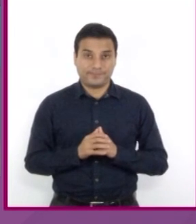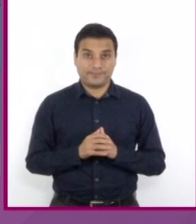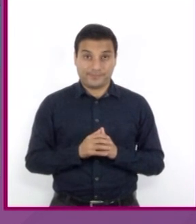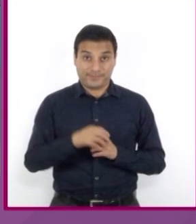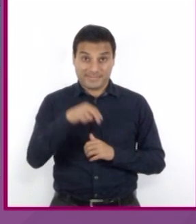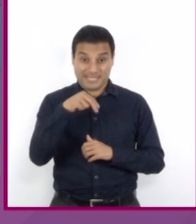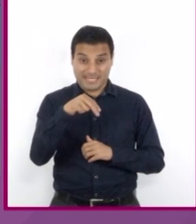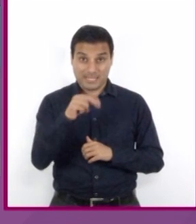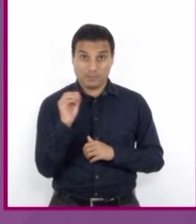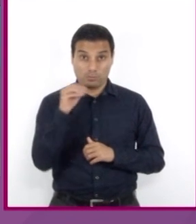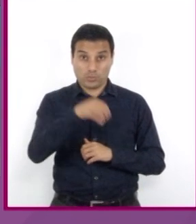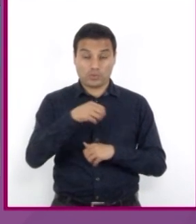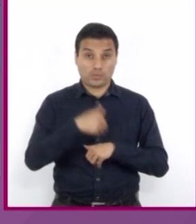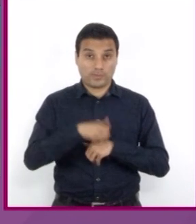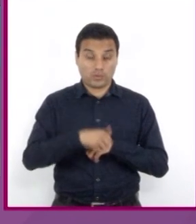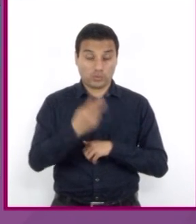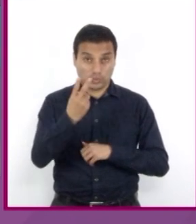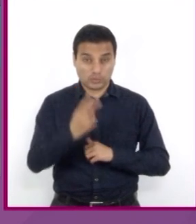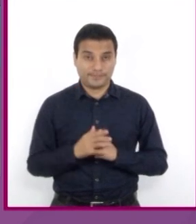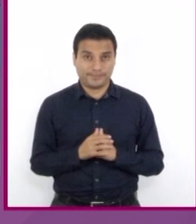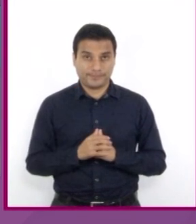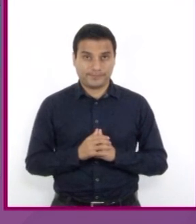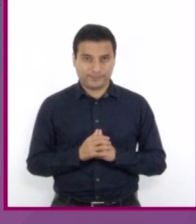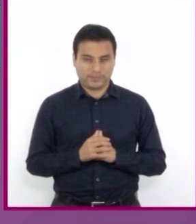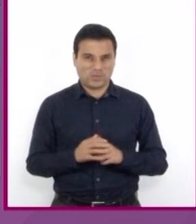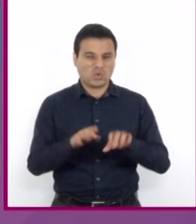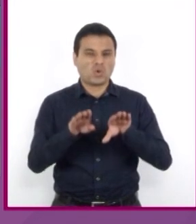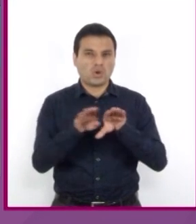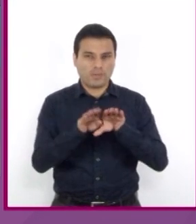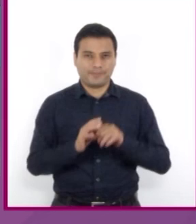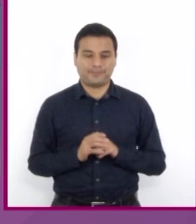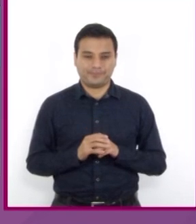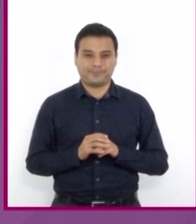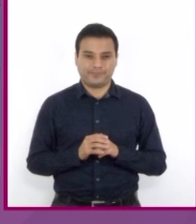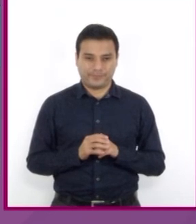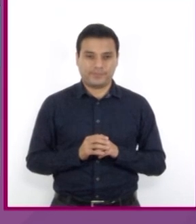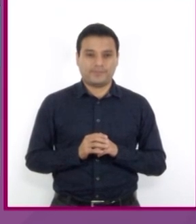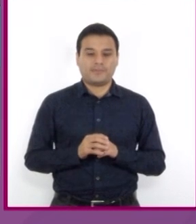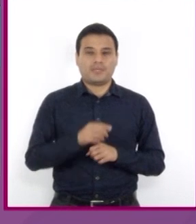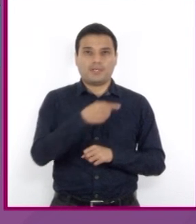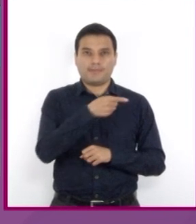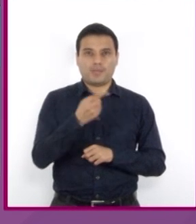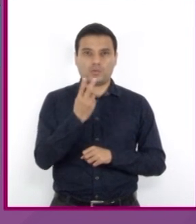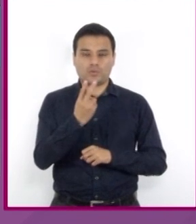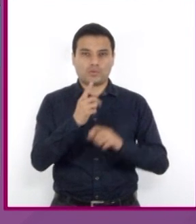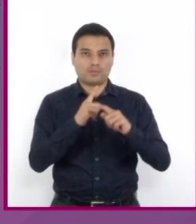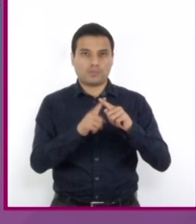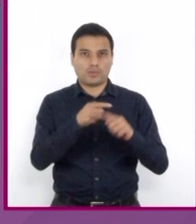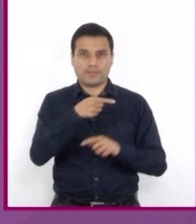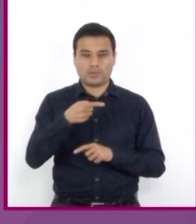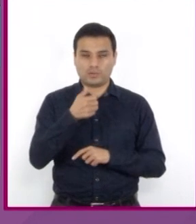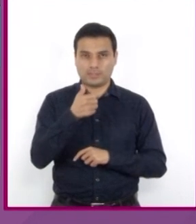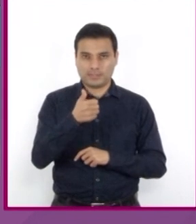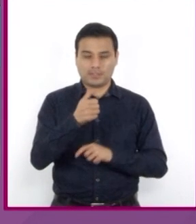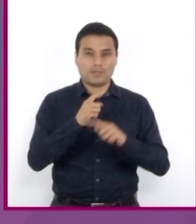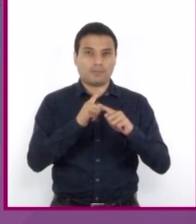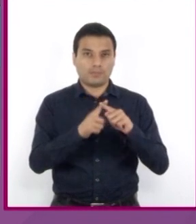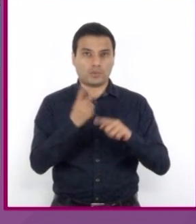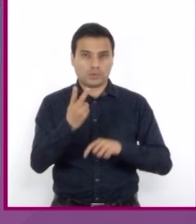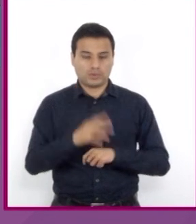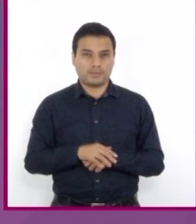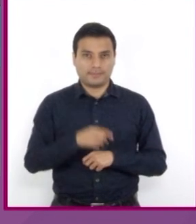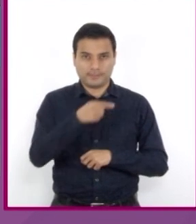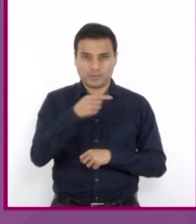del término n es igual a 2, tenemos 2 negativo que multiplica a 6 negativo por 2